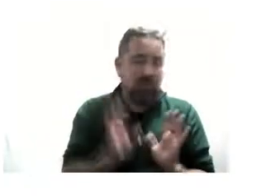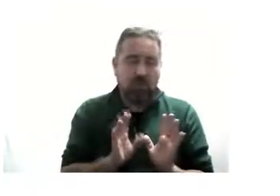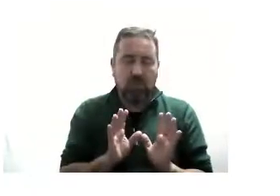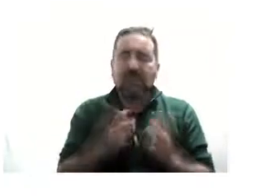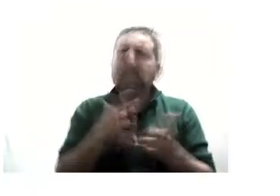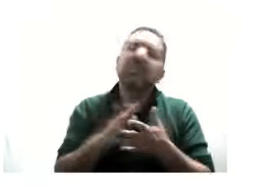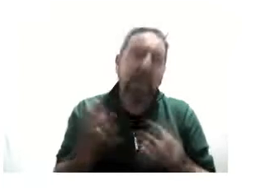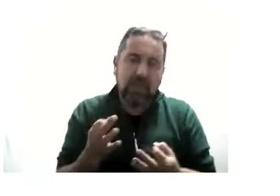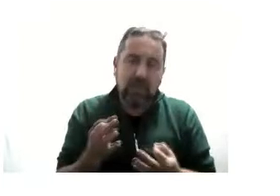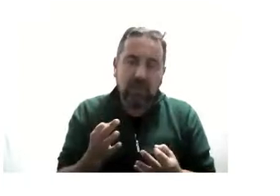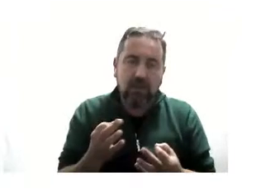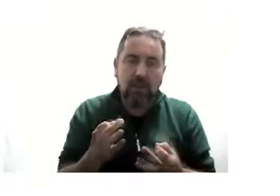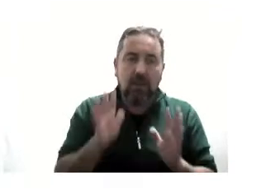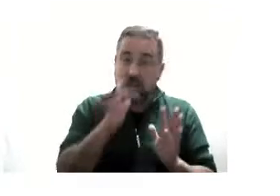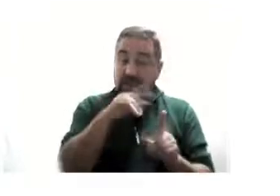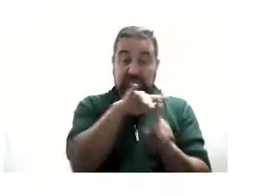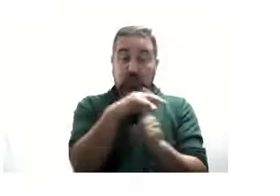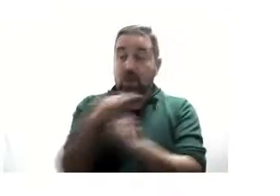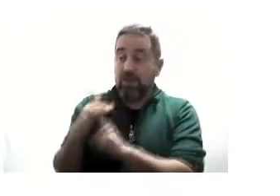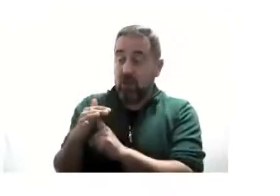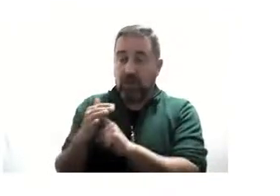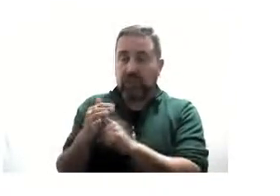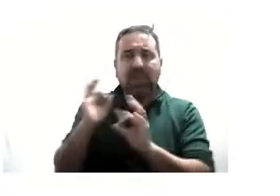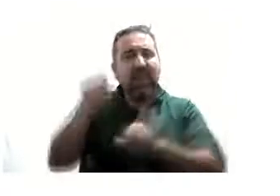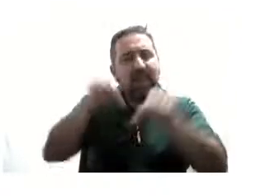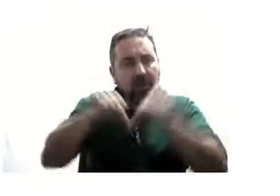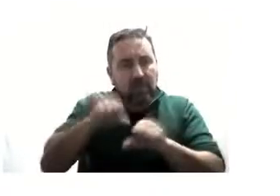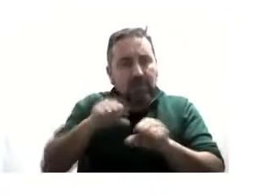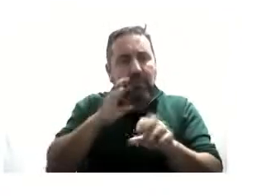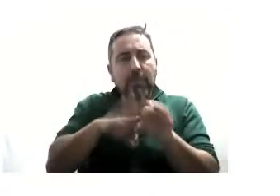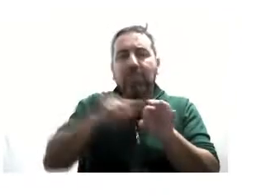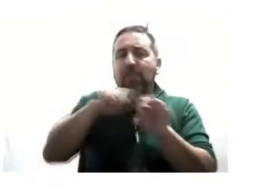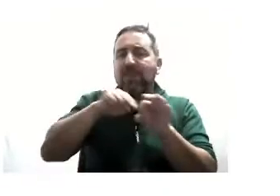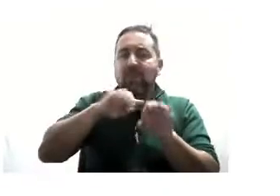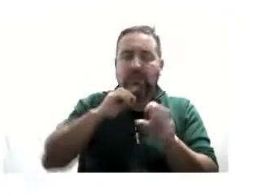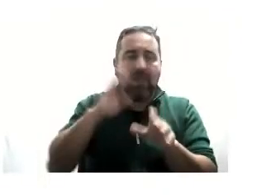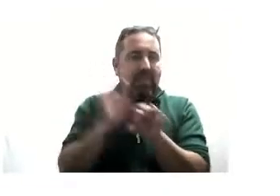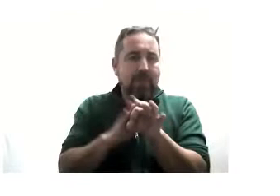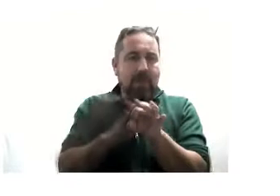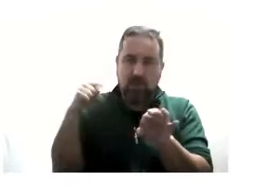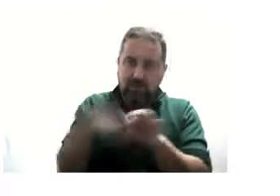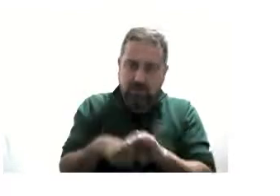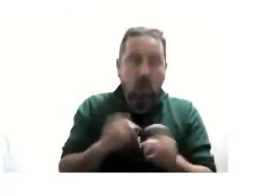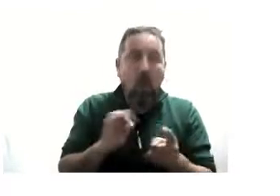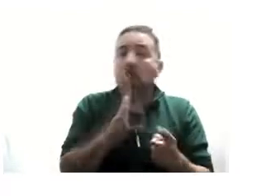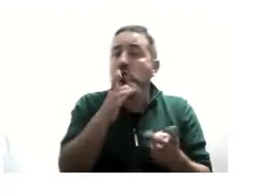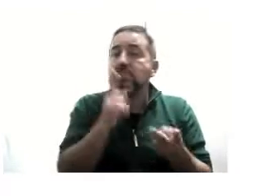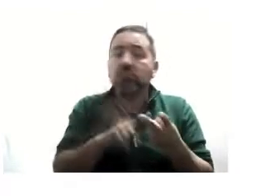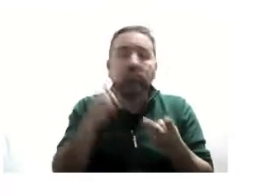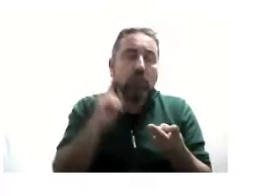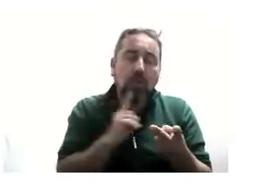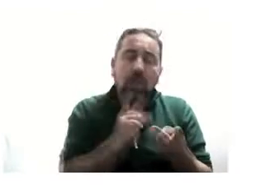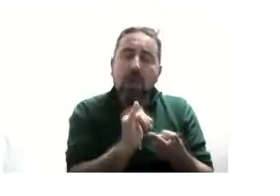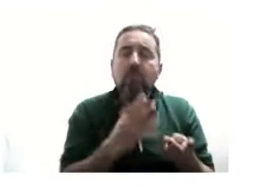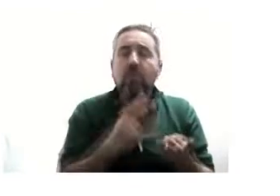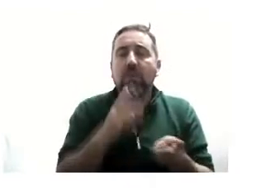Que todavía tenemos situaciones quirúrgicas, perforaciones timpánicas, causas de sordera que se pueden solucionar